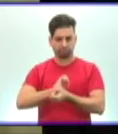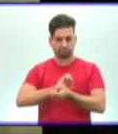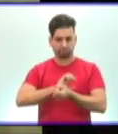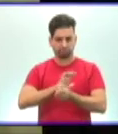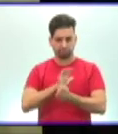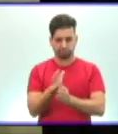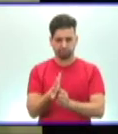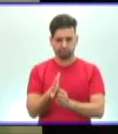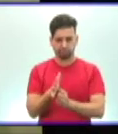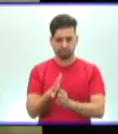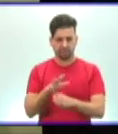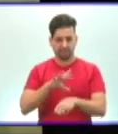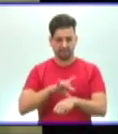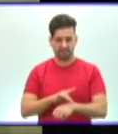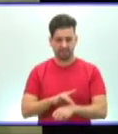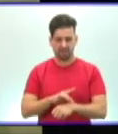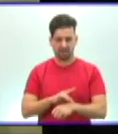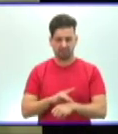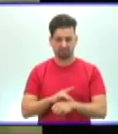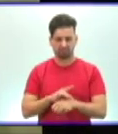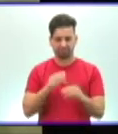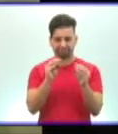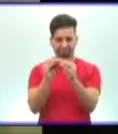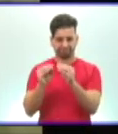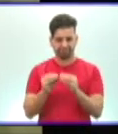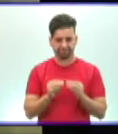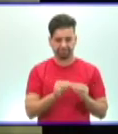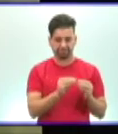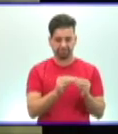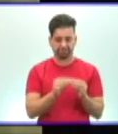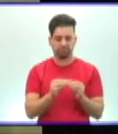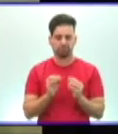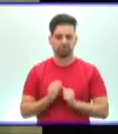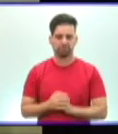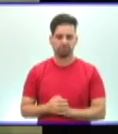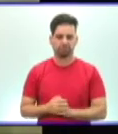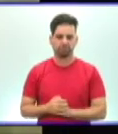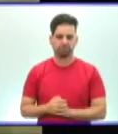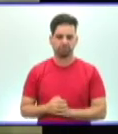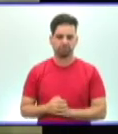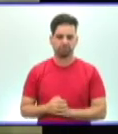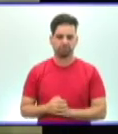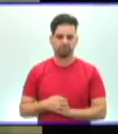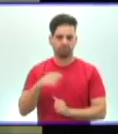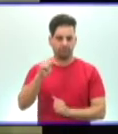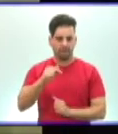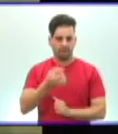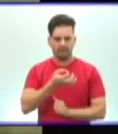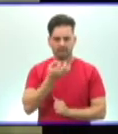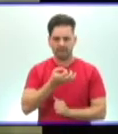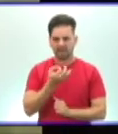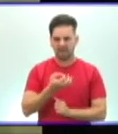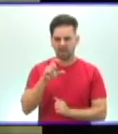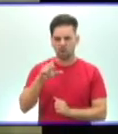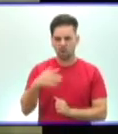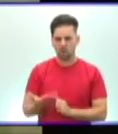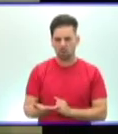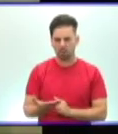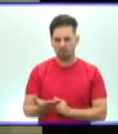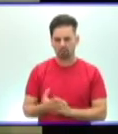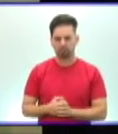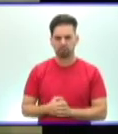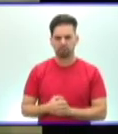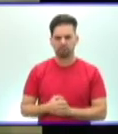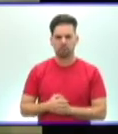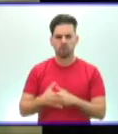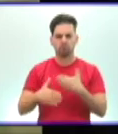de algunas enfermedades. Vamos a hablar de cómo impacta en la sociedad humana la pérdida de la